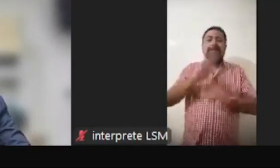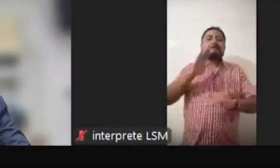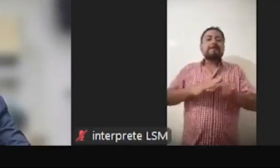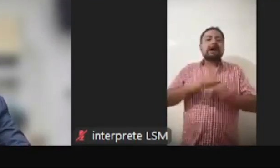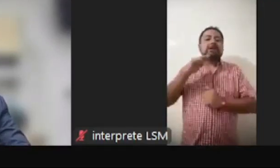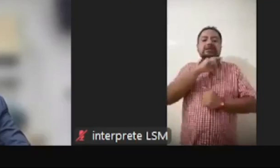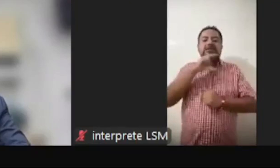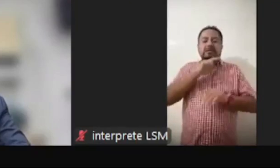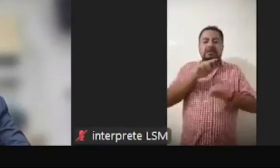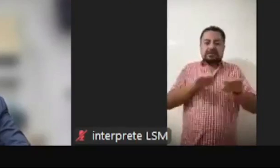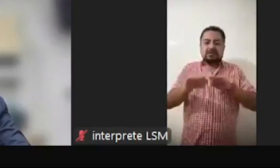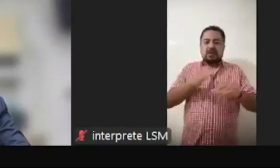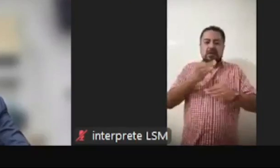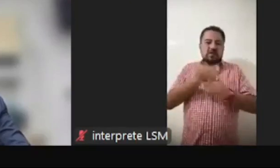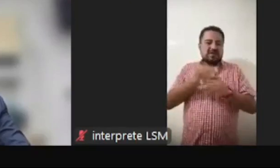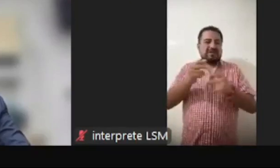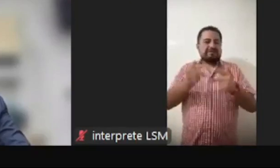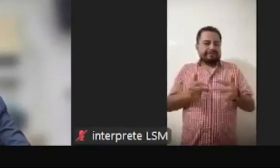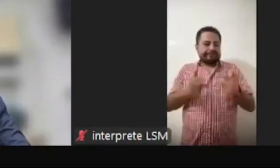de esta sesión.